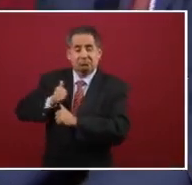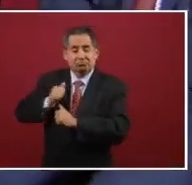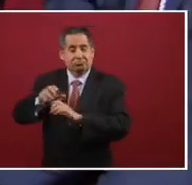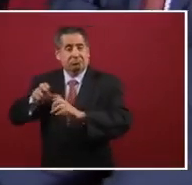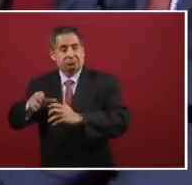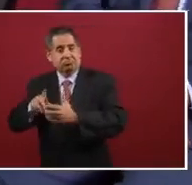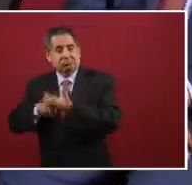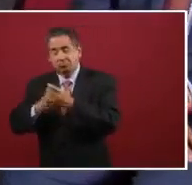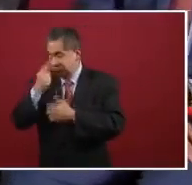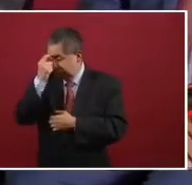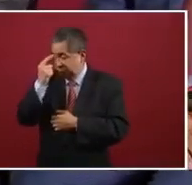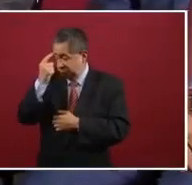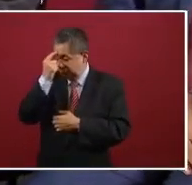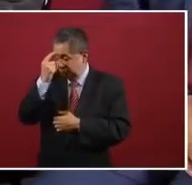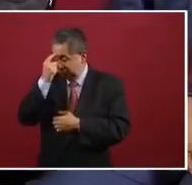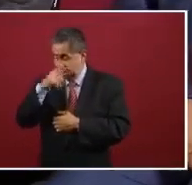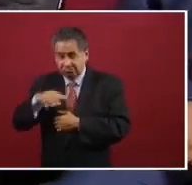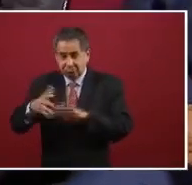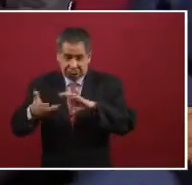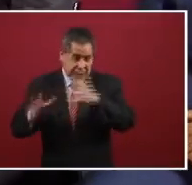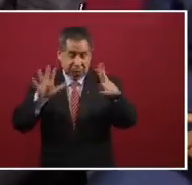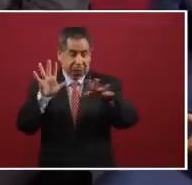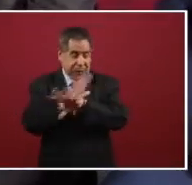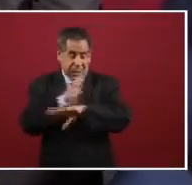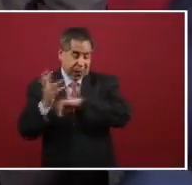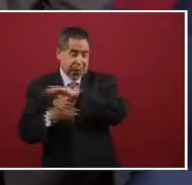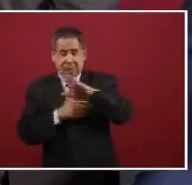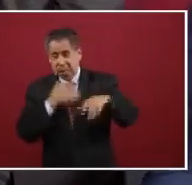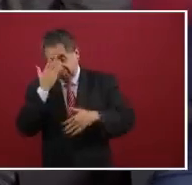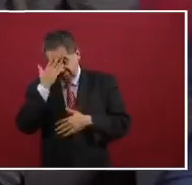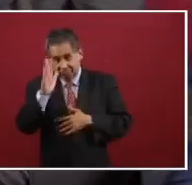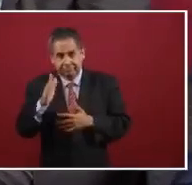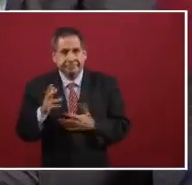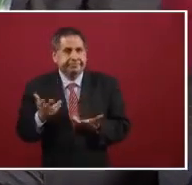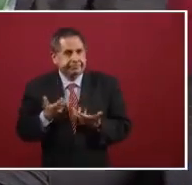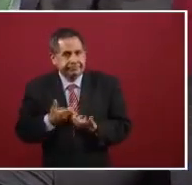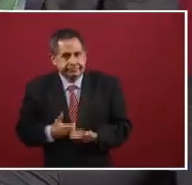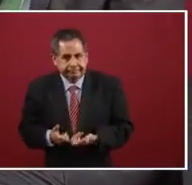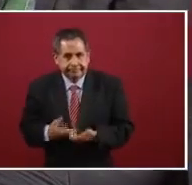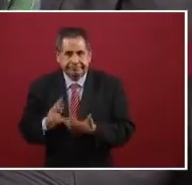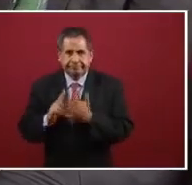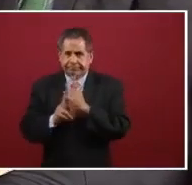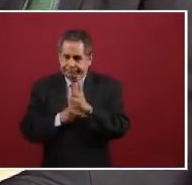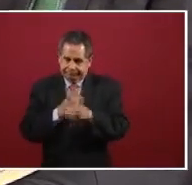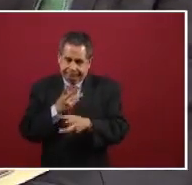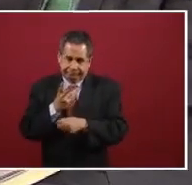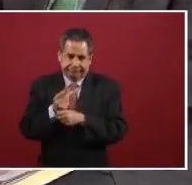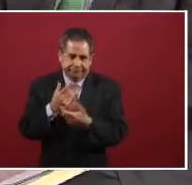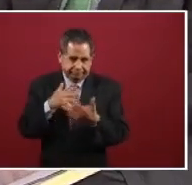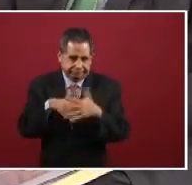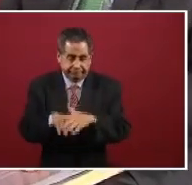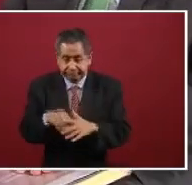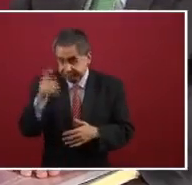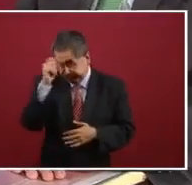en ese pensamiento. Es muy fuerte la readaptación.